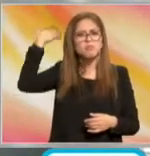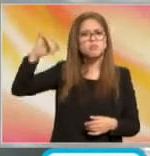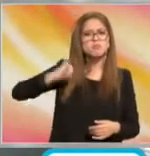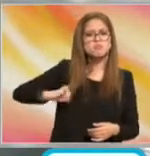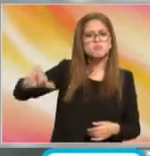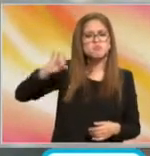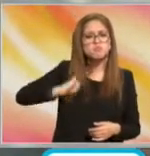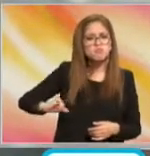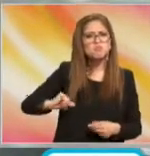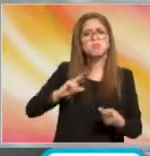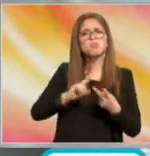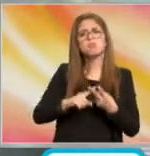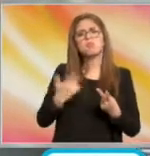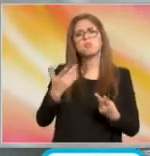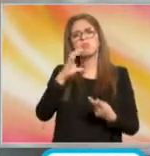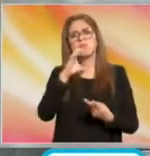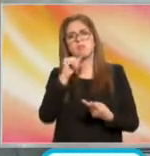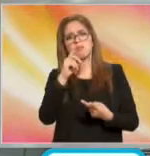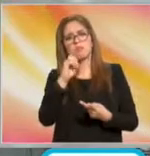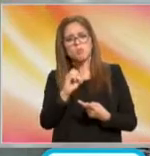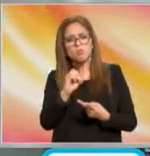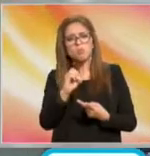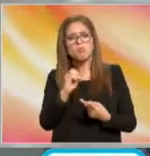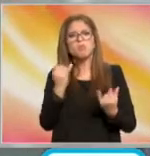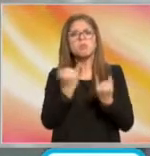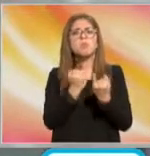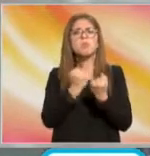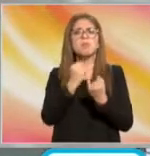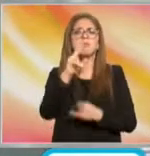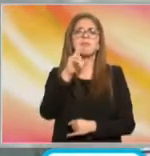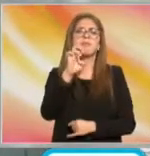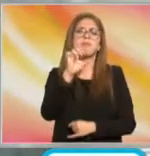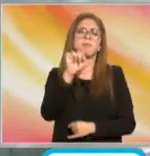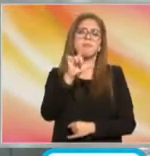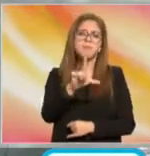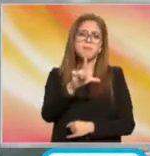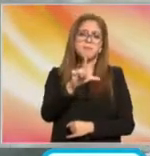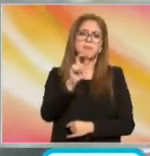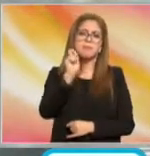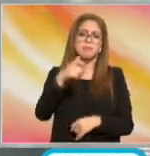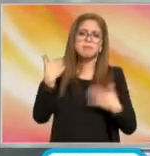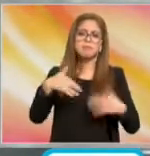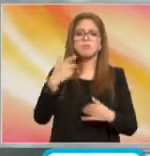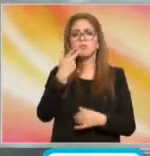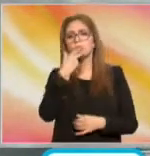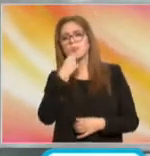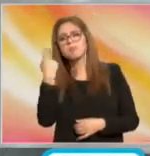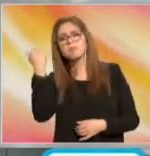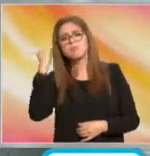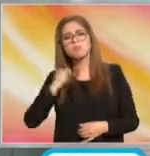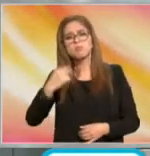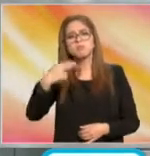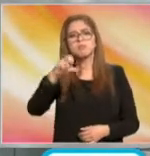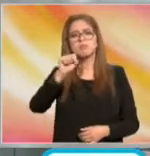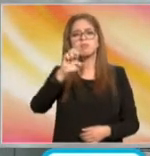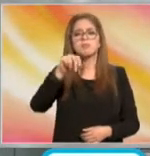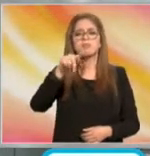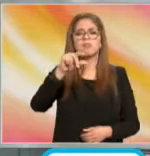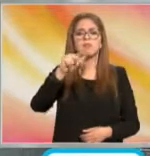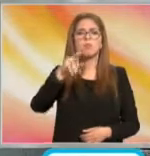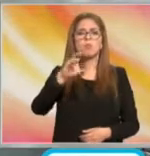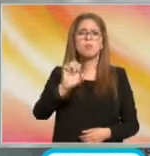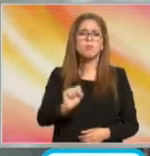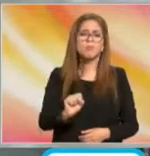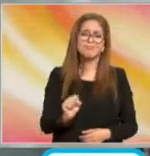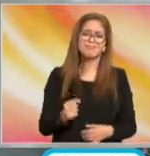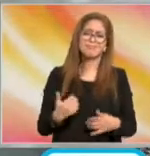antes, Ricardo de León, de la Real Séptimo Los Centauros, tantos libros que